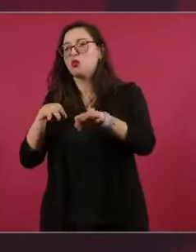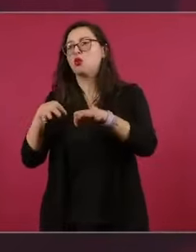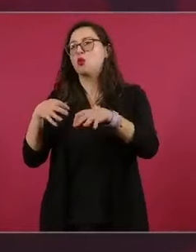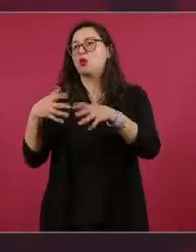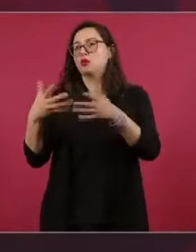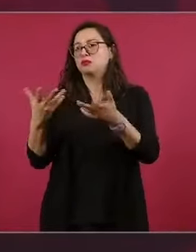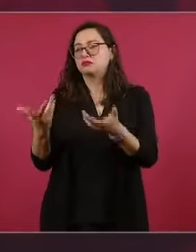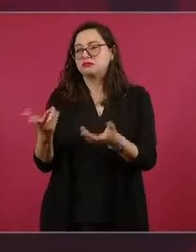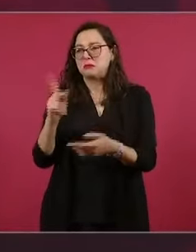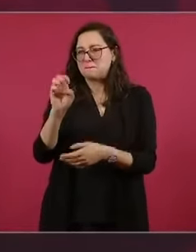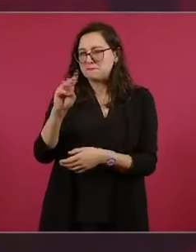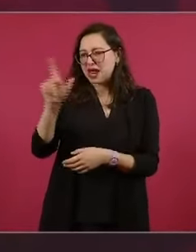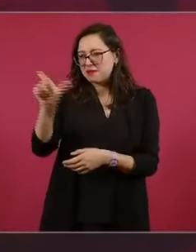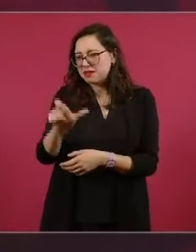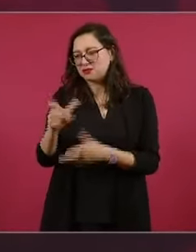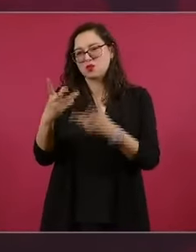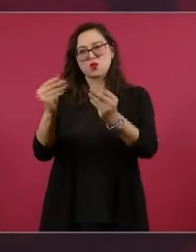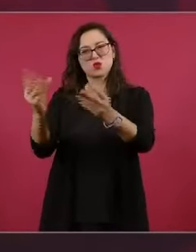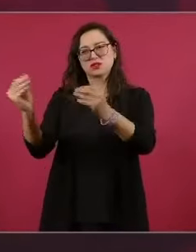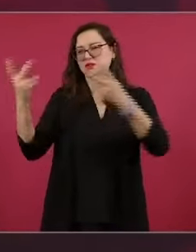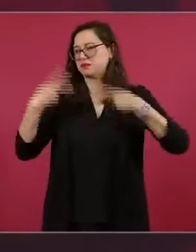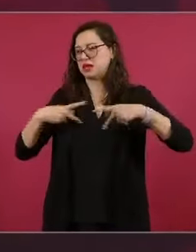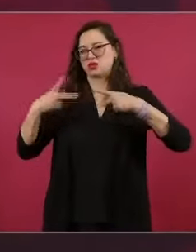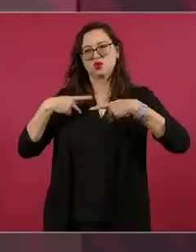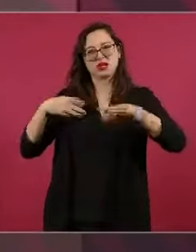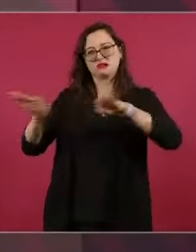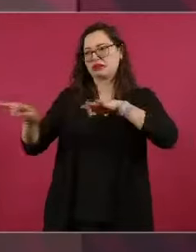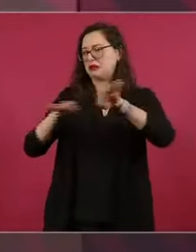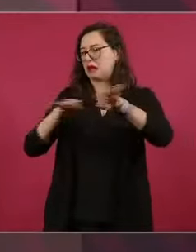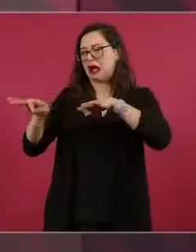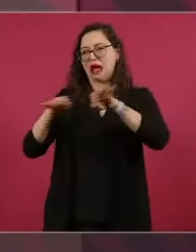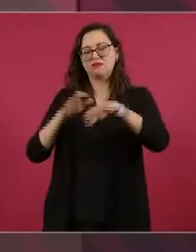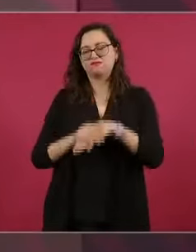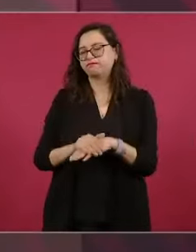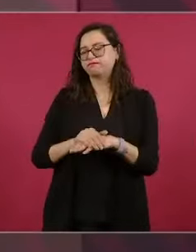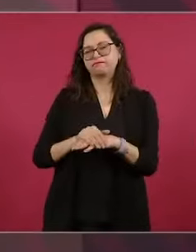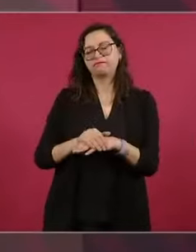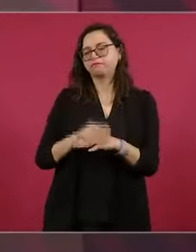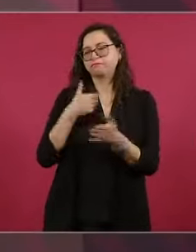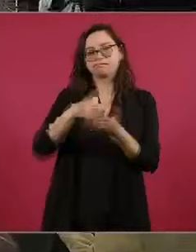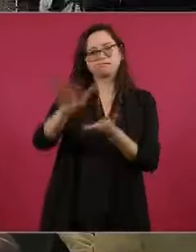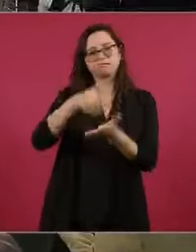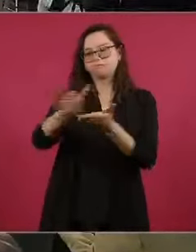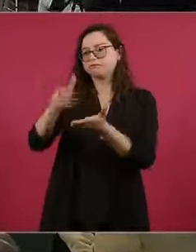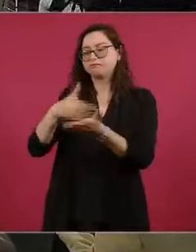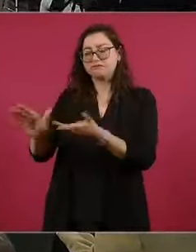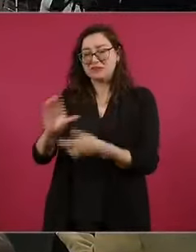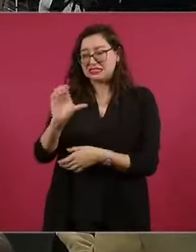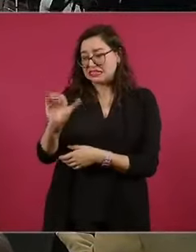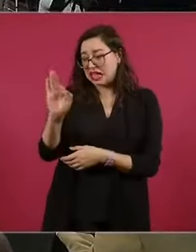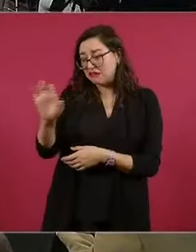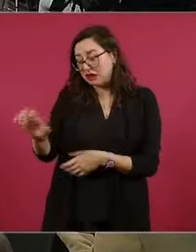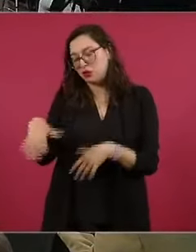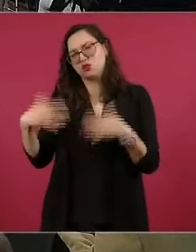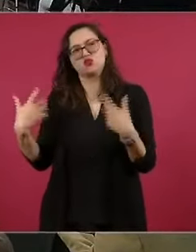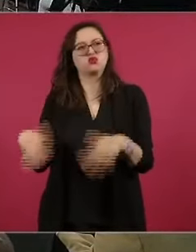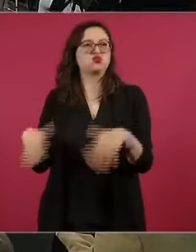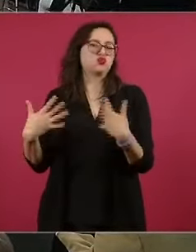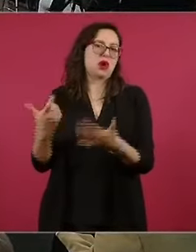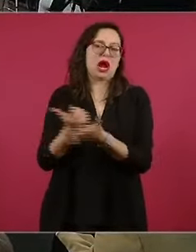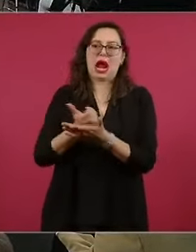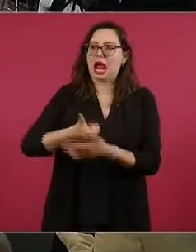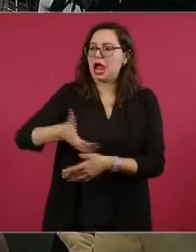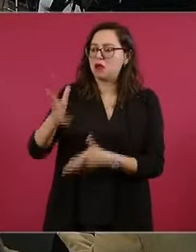por ejemplo, en Pemex, en la Comisión Federal de Electricidad. Entonces,